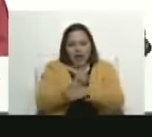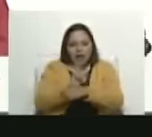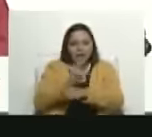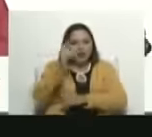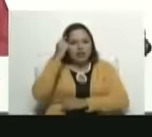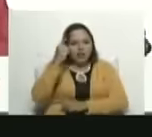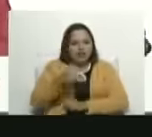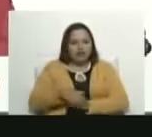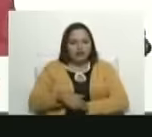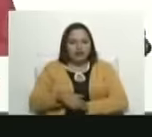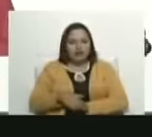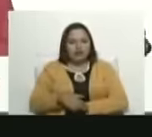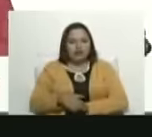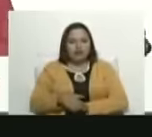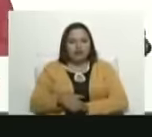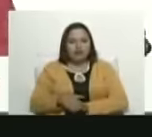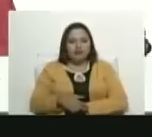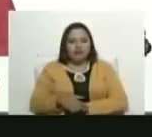así en la academia?